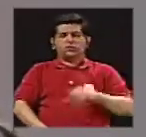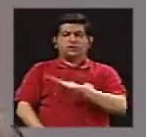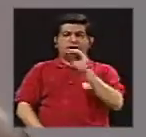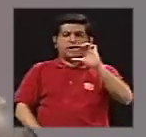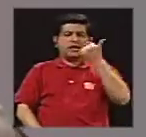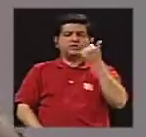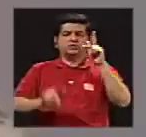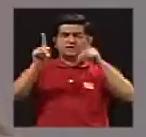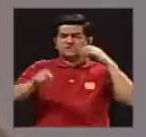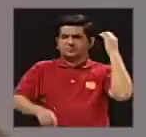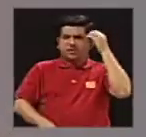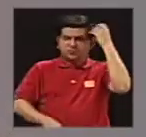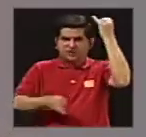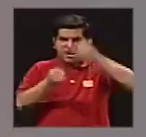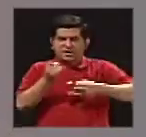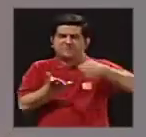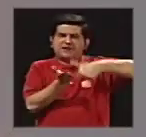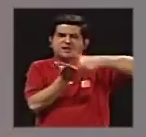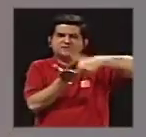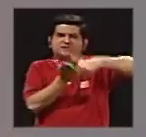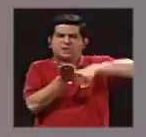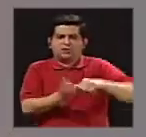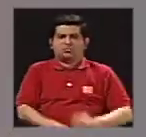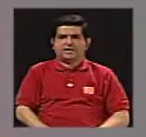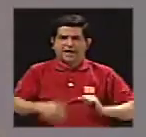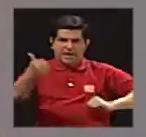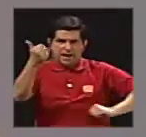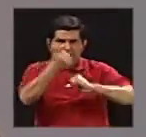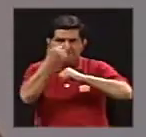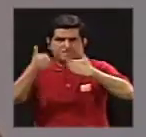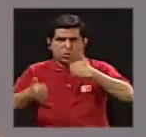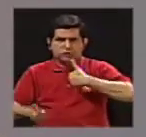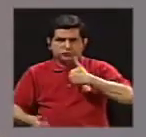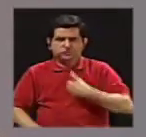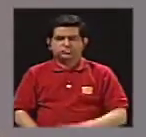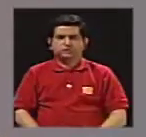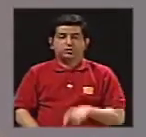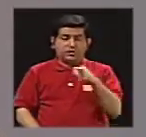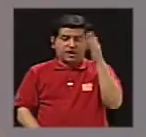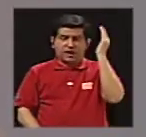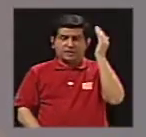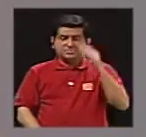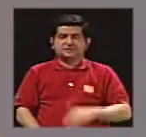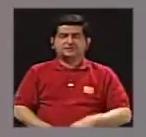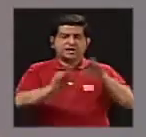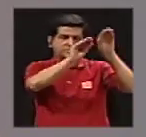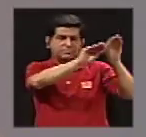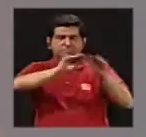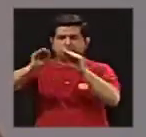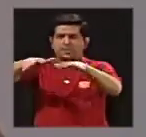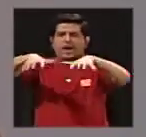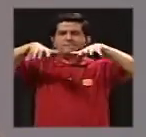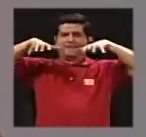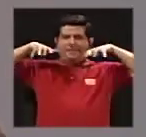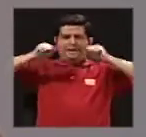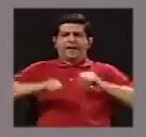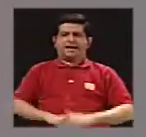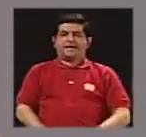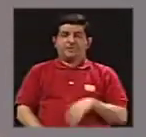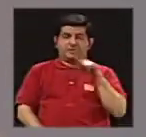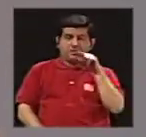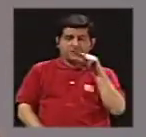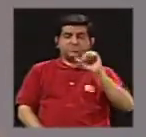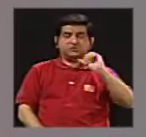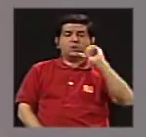resto a sus opiniones al final se somete a votación si es apoyada la ponencia pasará al plenario que va a ser en